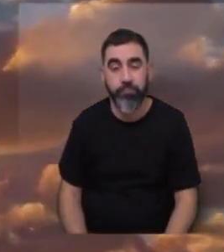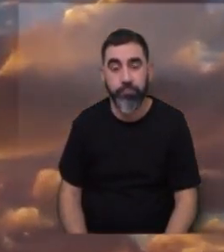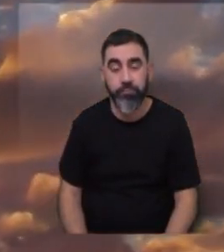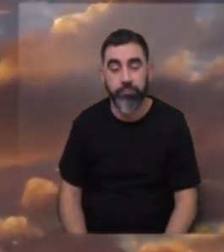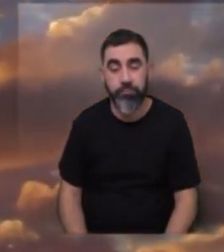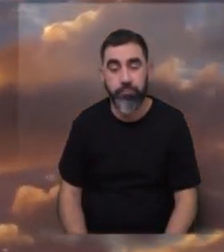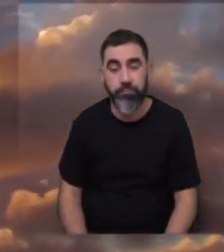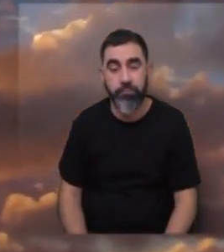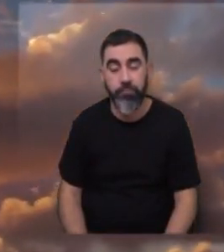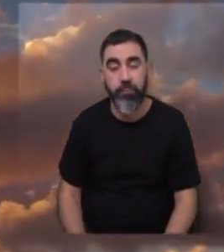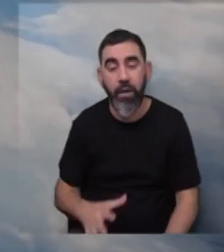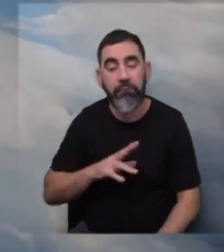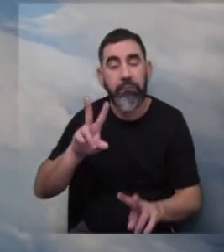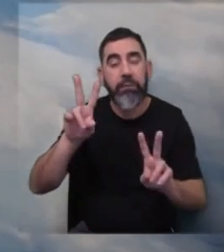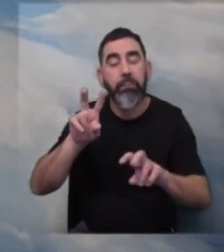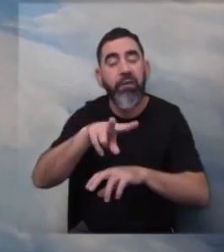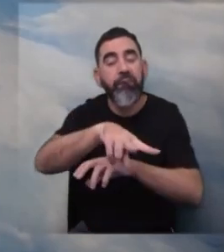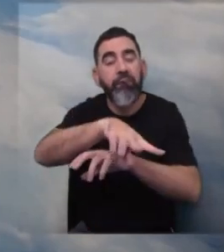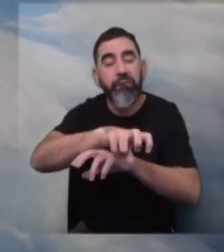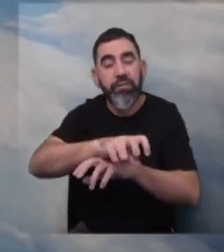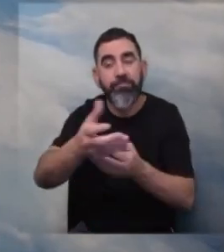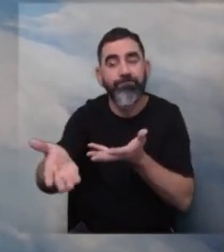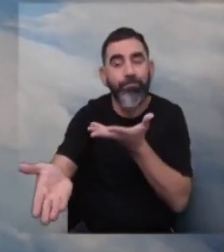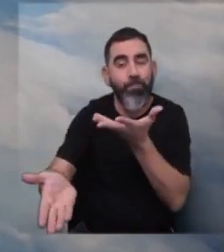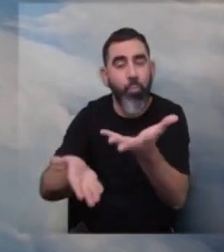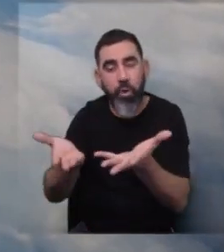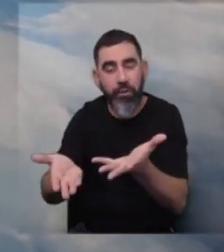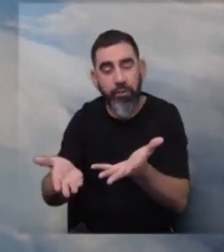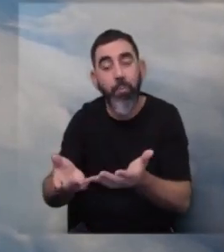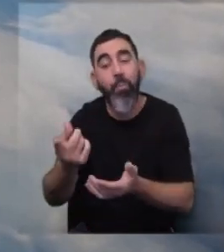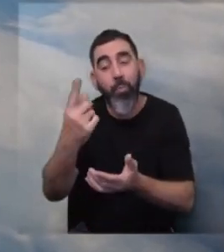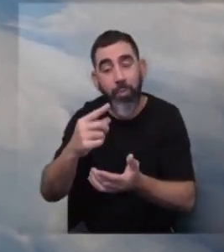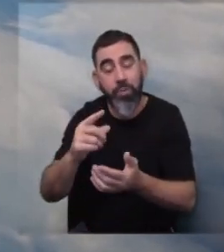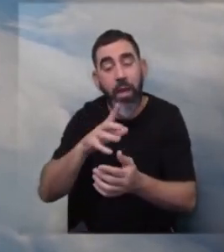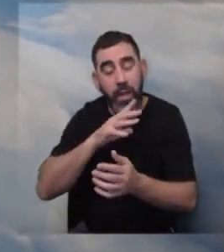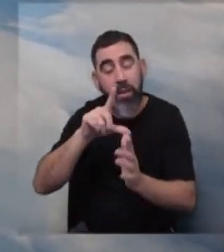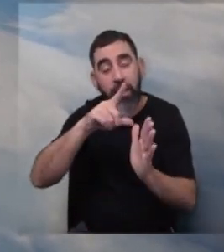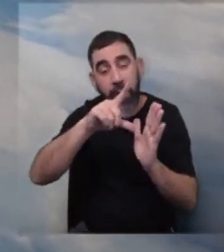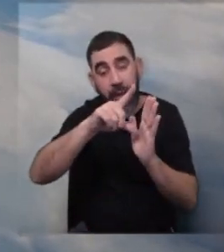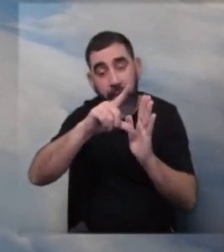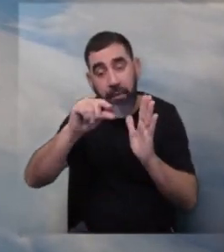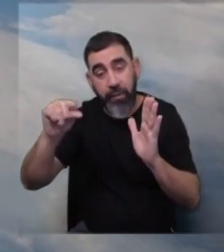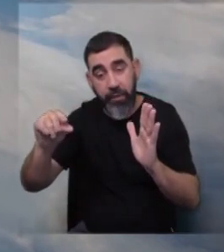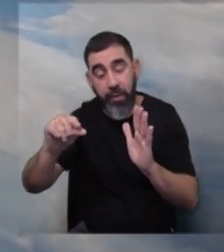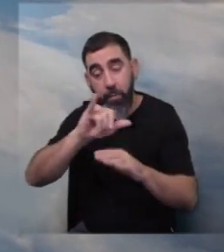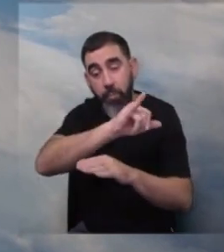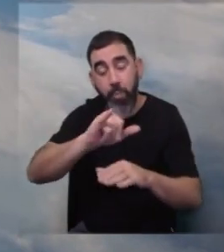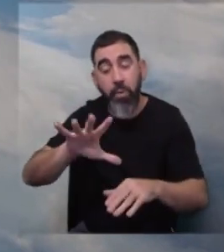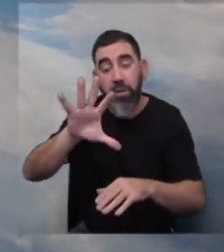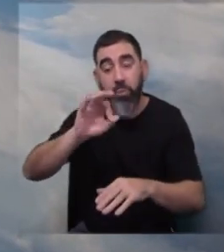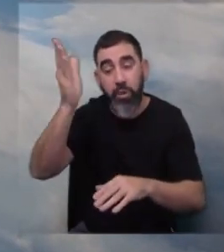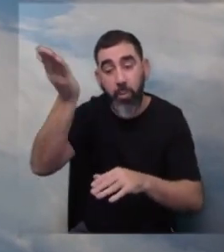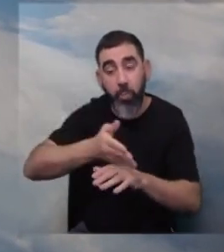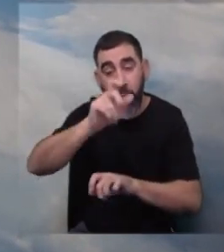Hay como un aspecto sí físico que genera incomodidad. Por algo hay estadísticas que nos dicen que un promedio del 50%